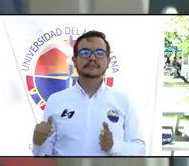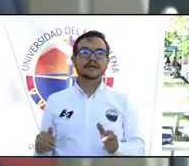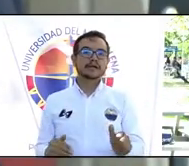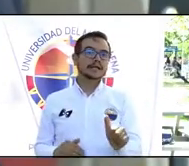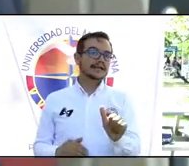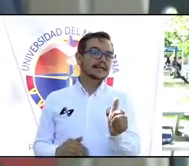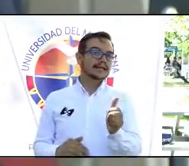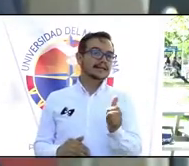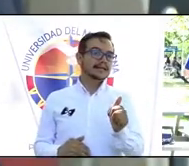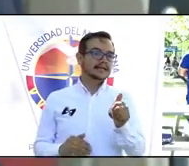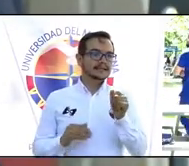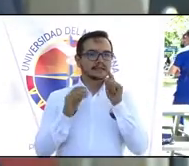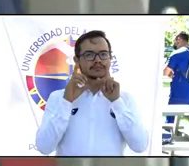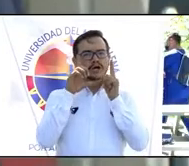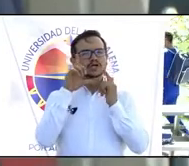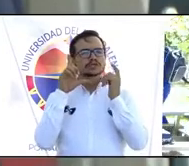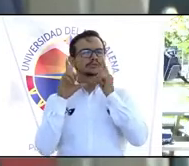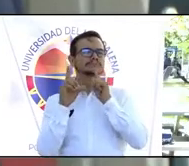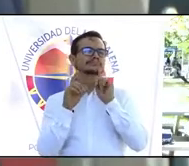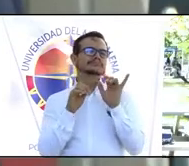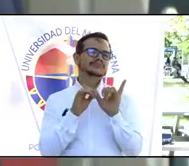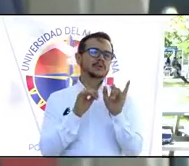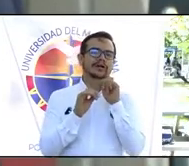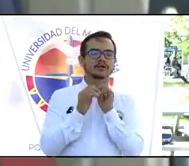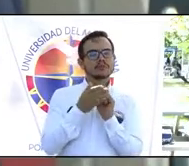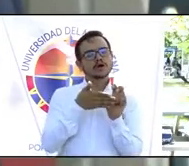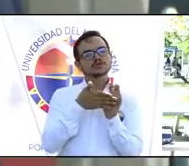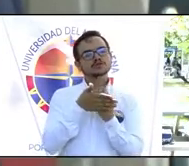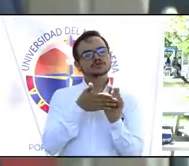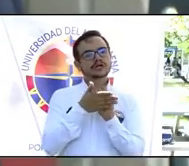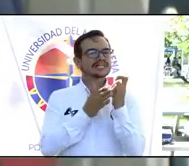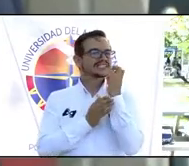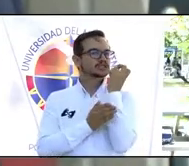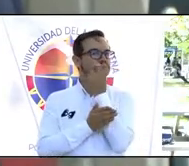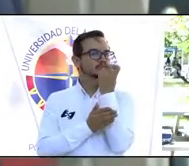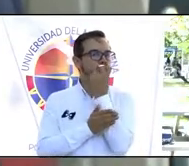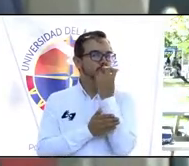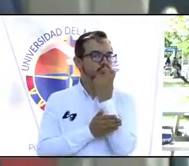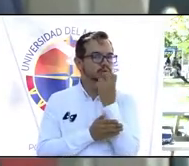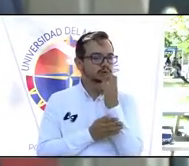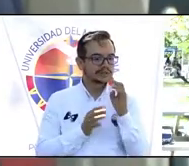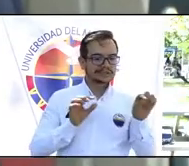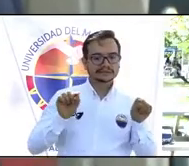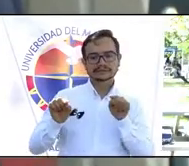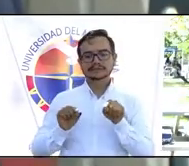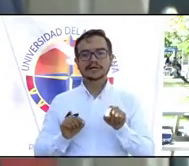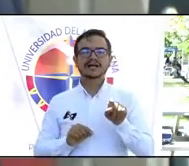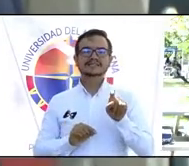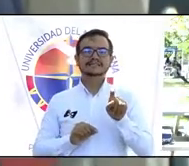10 modernos escáner ultrasónicos con 6 puntas cada uno de diferentes formas para usos en